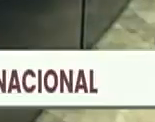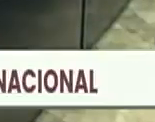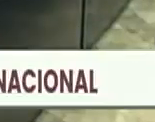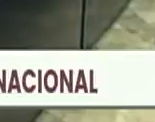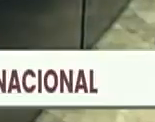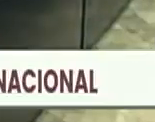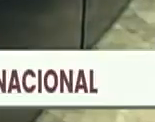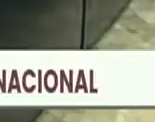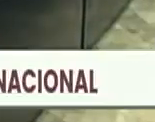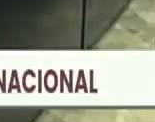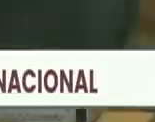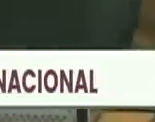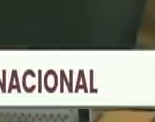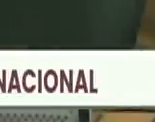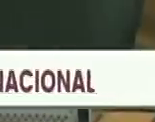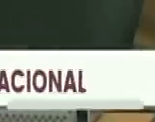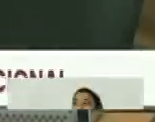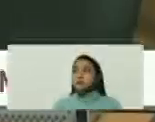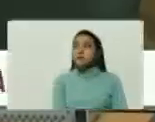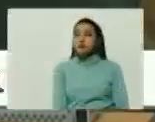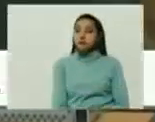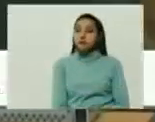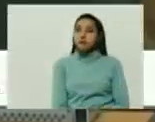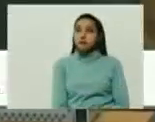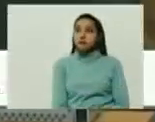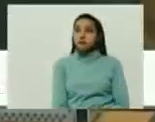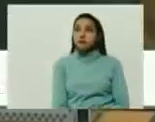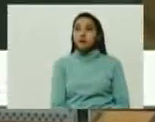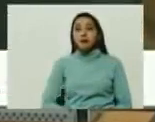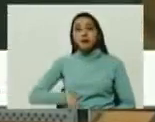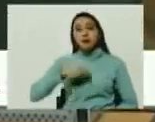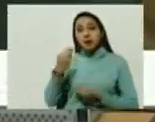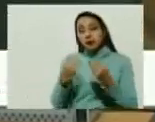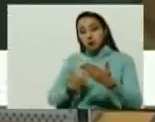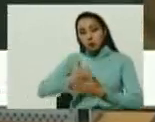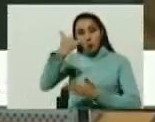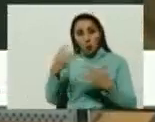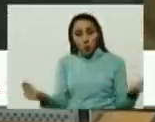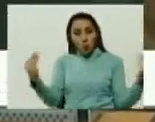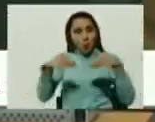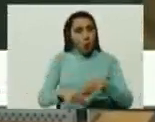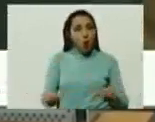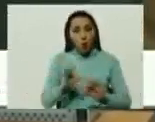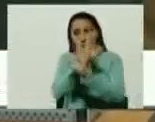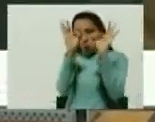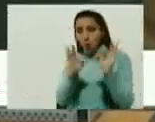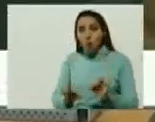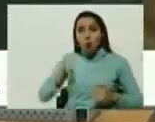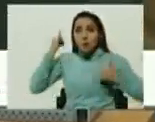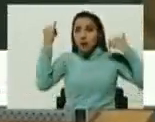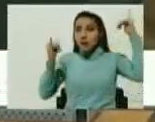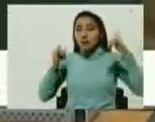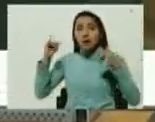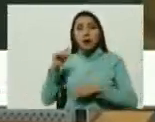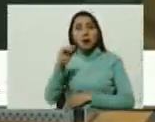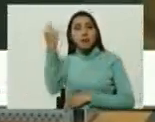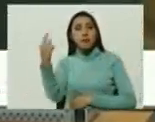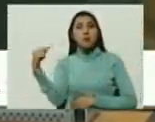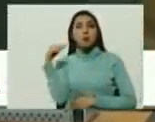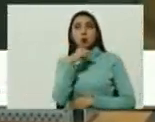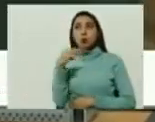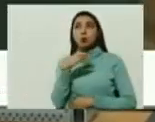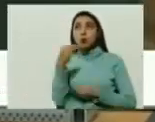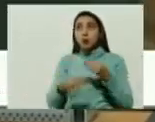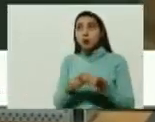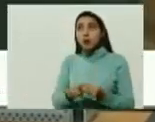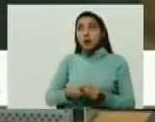punto número uno de la propuesta de orden del día proyecto de acuerdo con motivo de celebrarse el primero de octubre el día